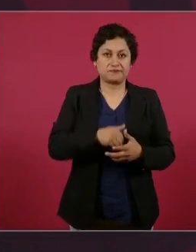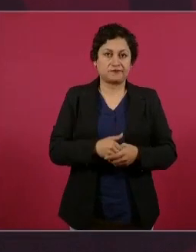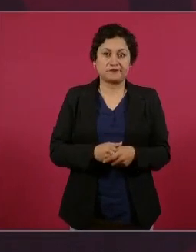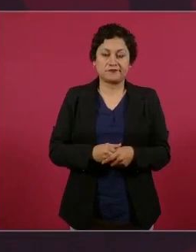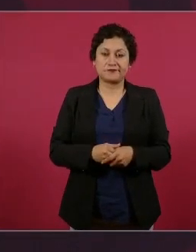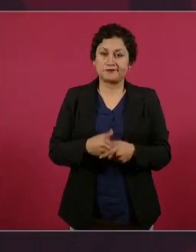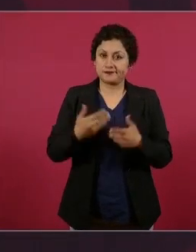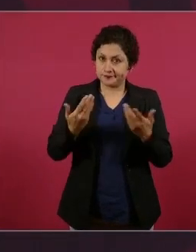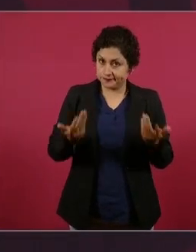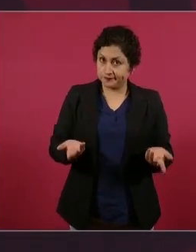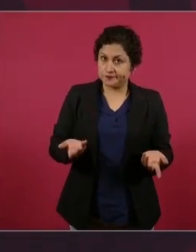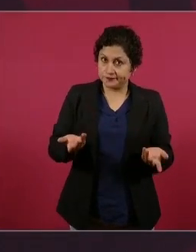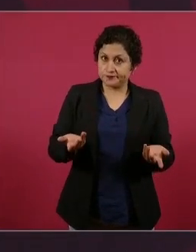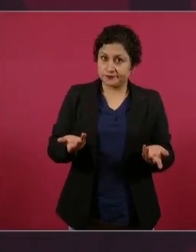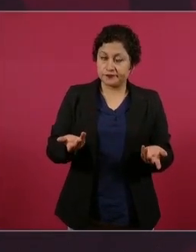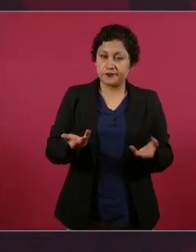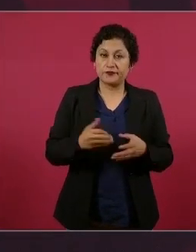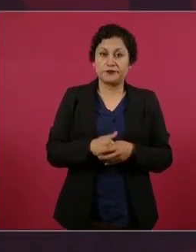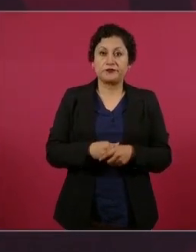Entonces,